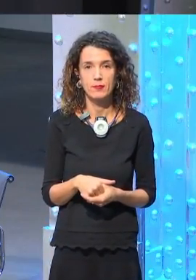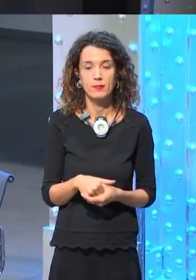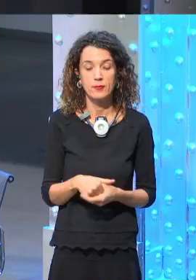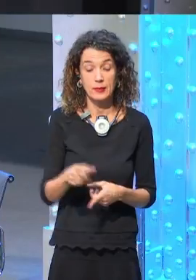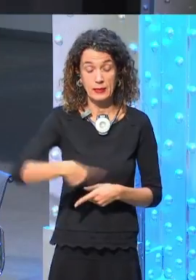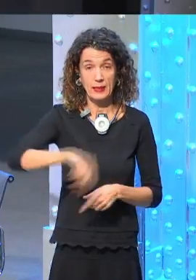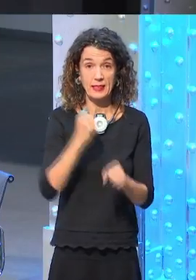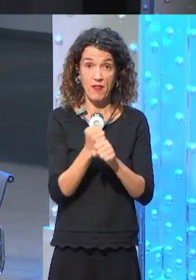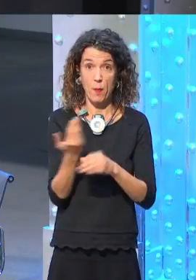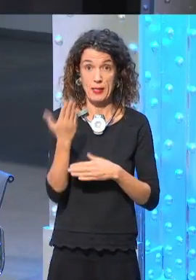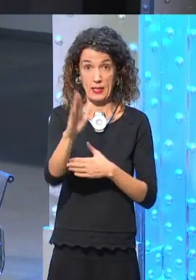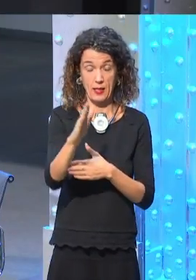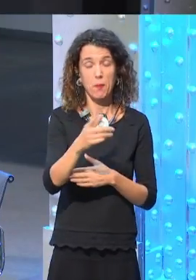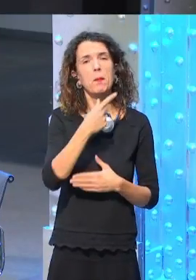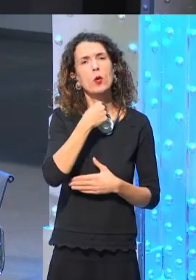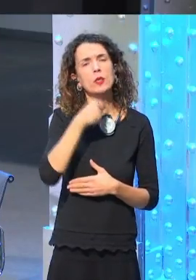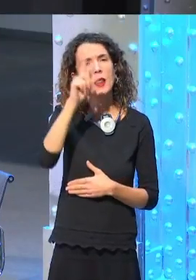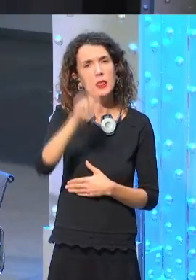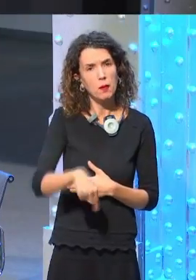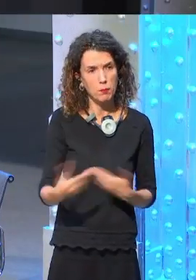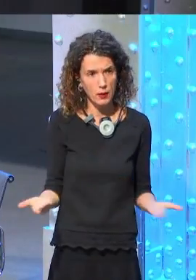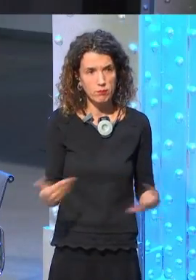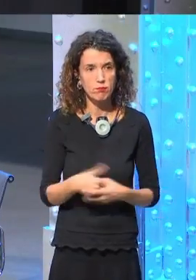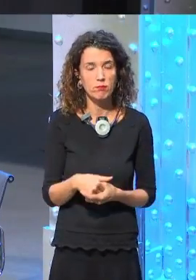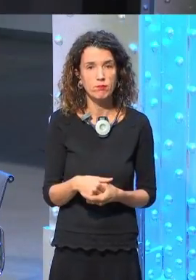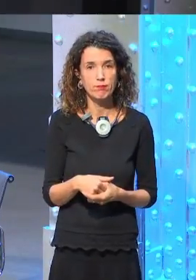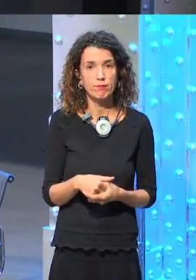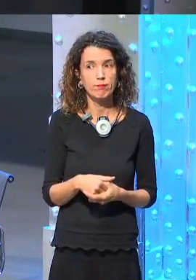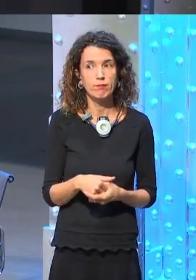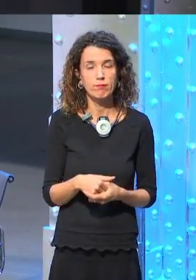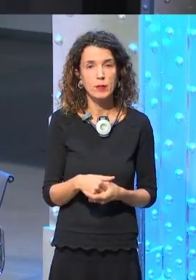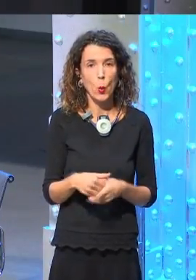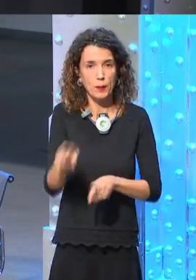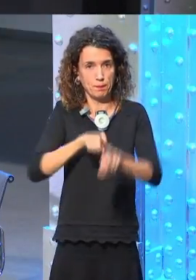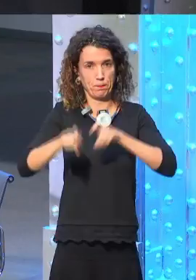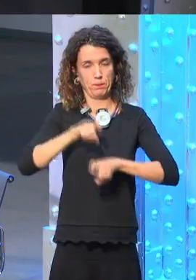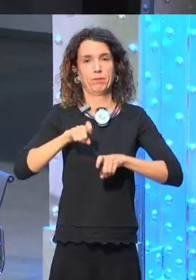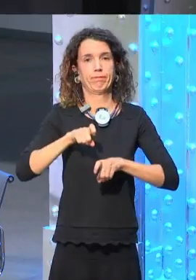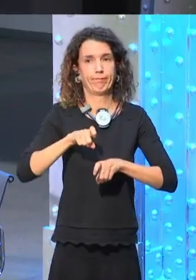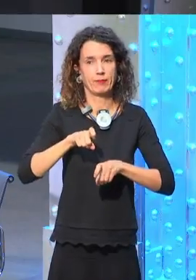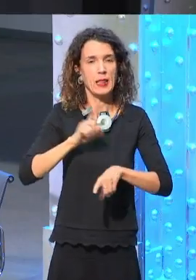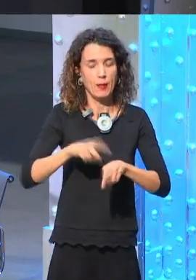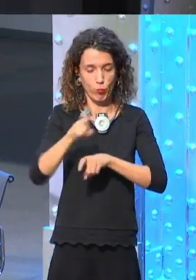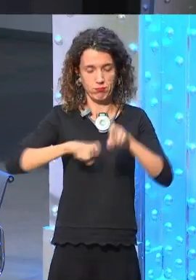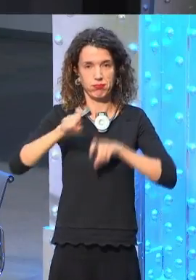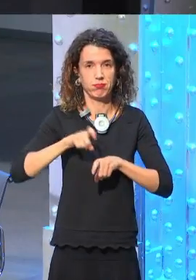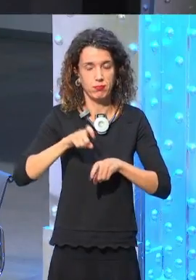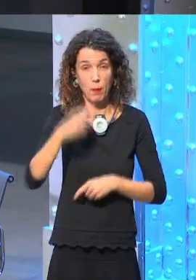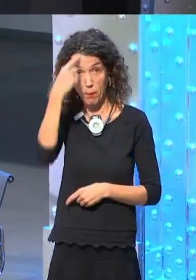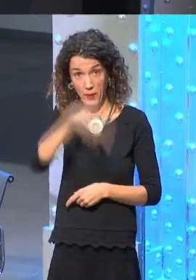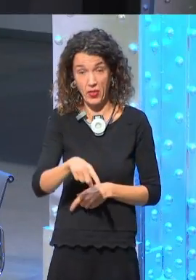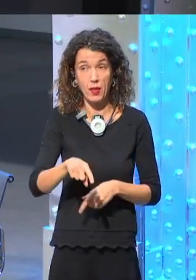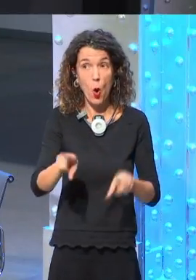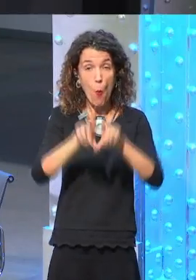nuestro trabajo y me gustaría también que nos retrotrayésemos en el tiempo. Como saben,